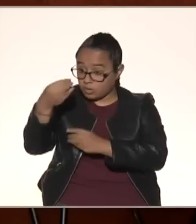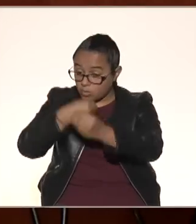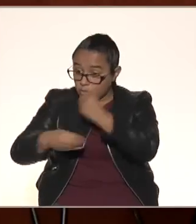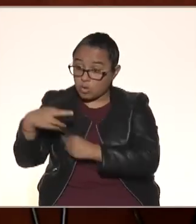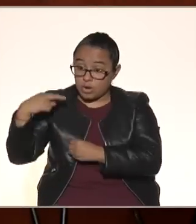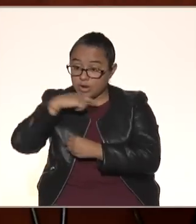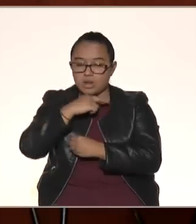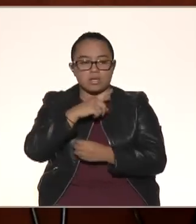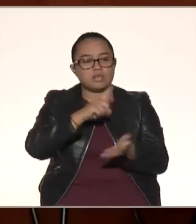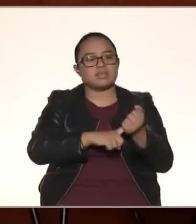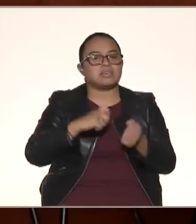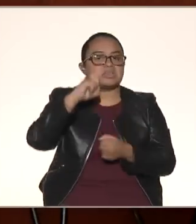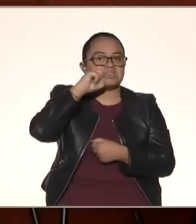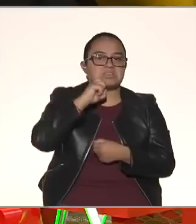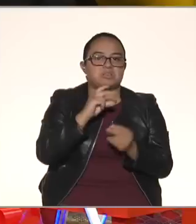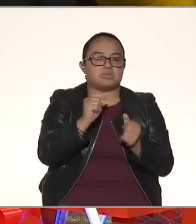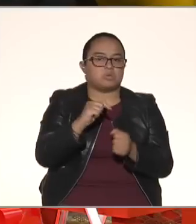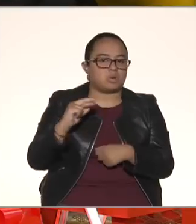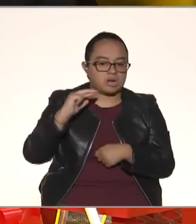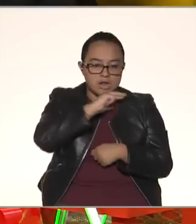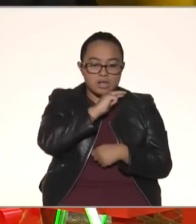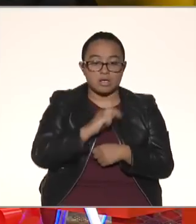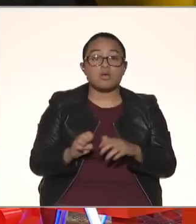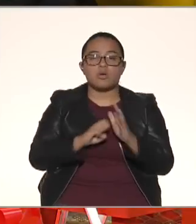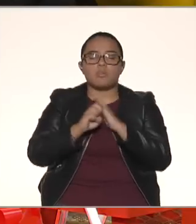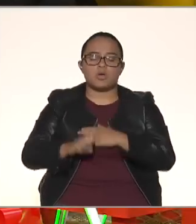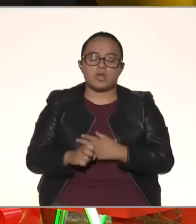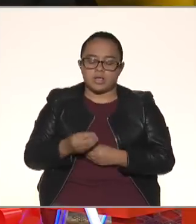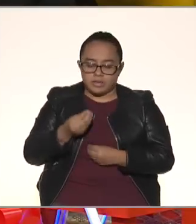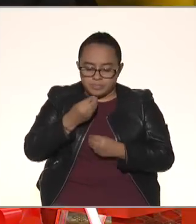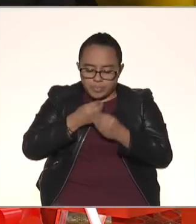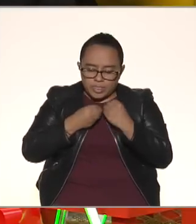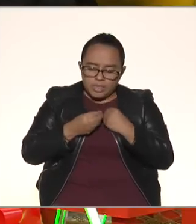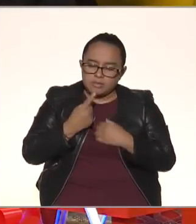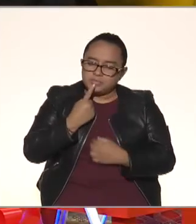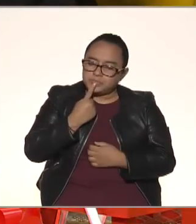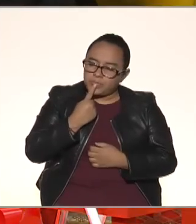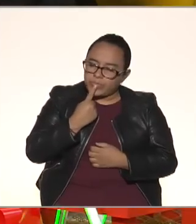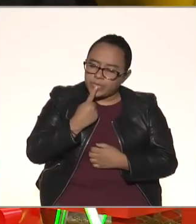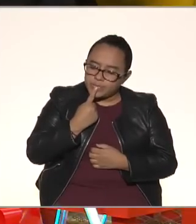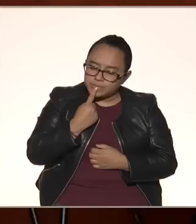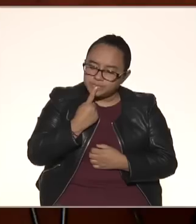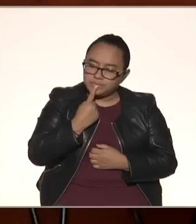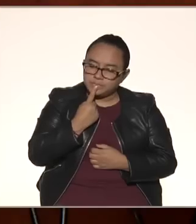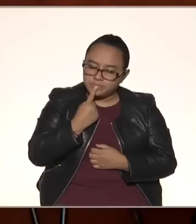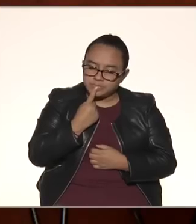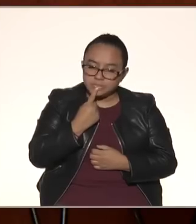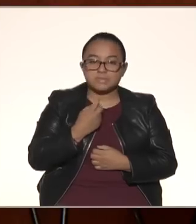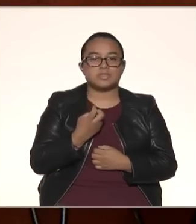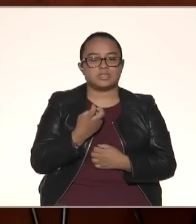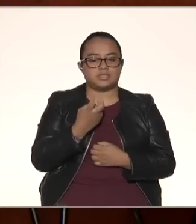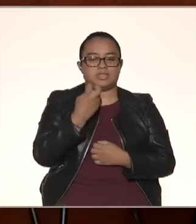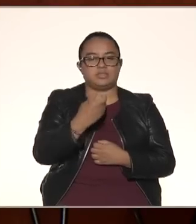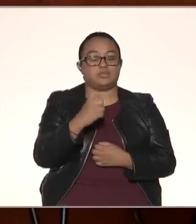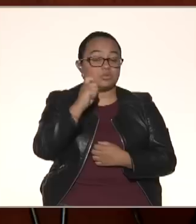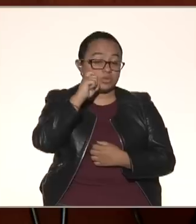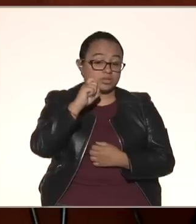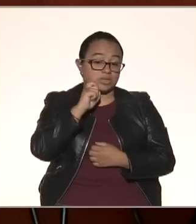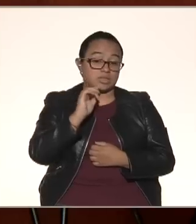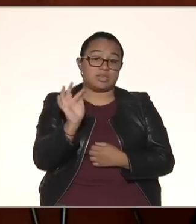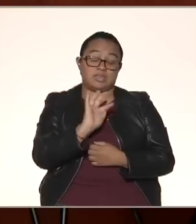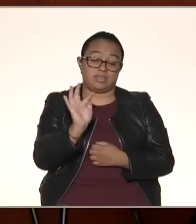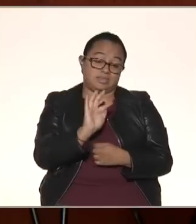sexualidad rápida. Quien come disfrutando, paladeando, compartiendo, a lo mejor nos va a ofrecer una sexualidad